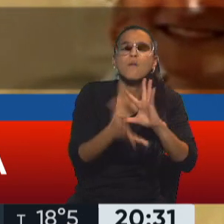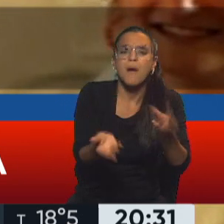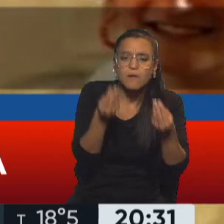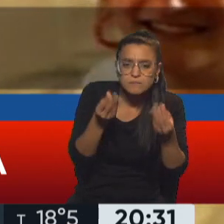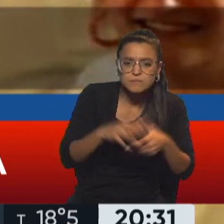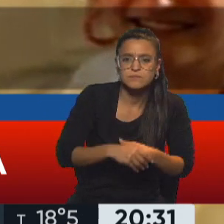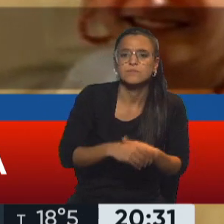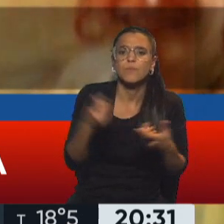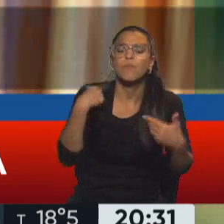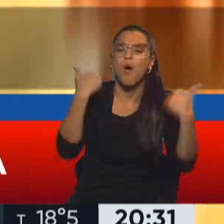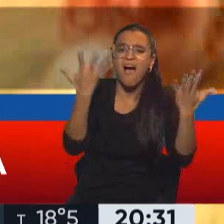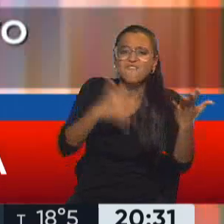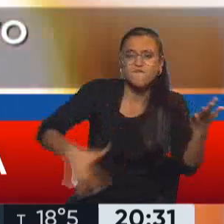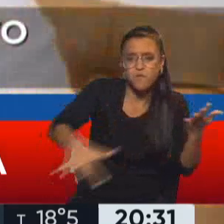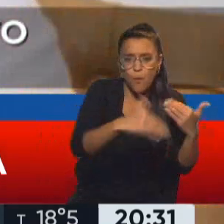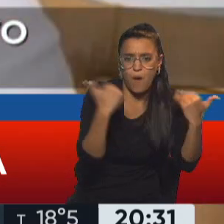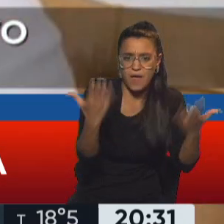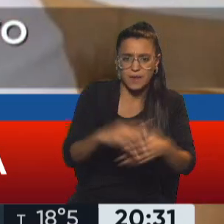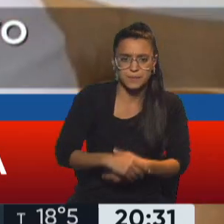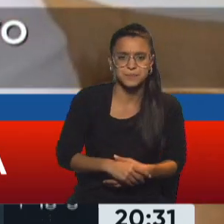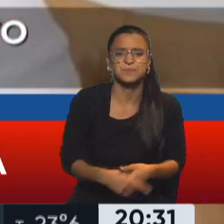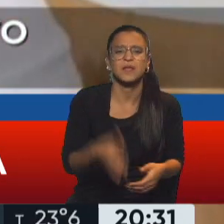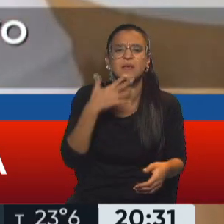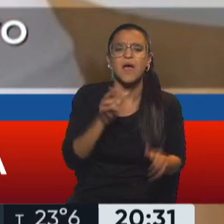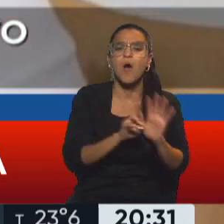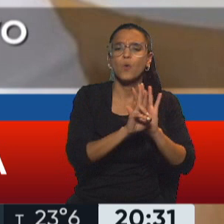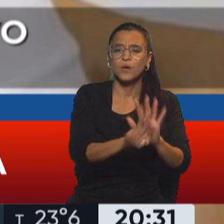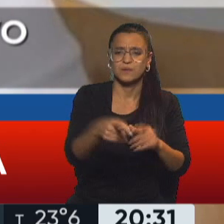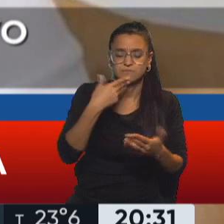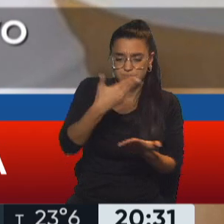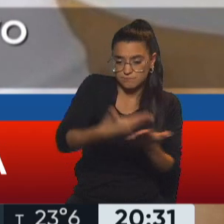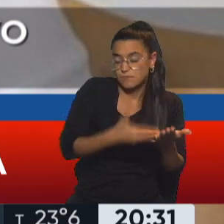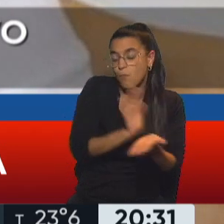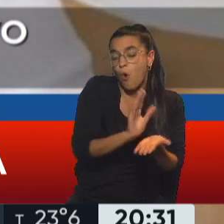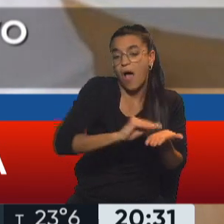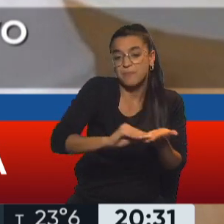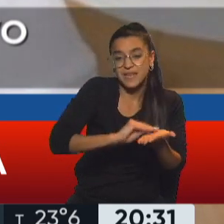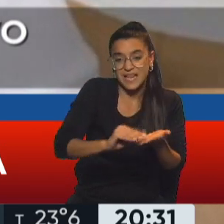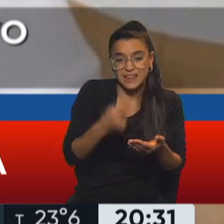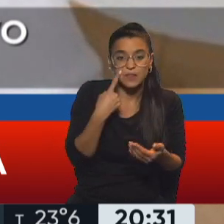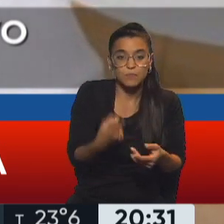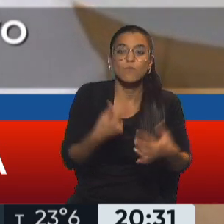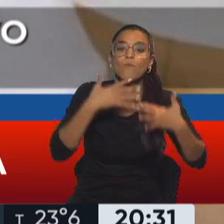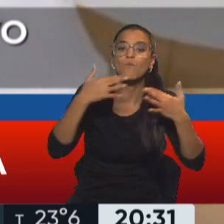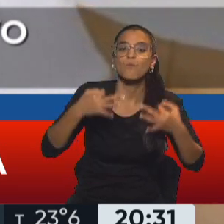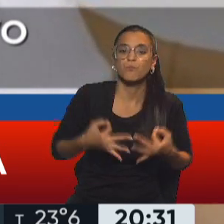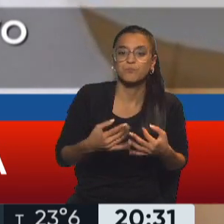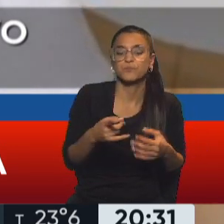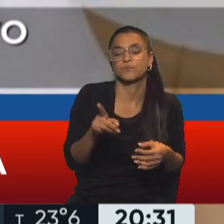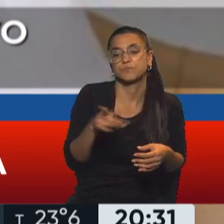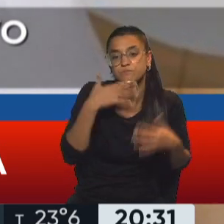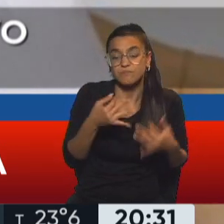manera, fue todo al aire libre. Entendamos por autorización un acto administrativo o realmente una